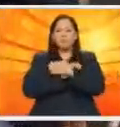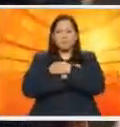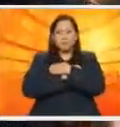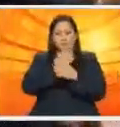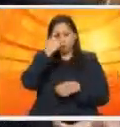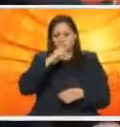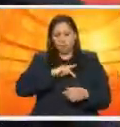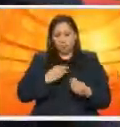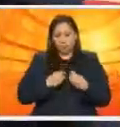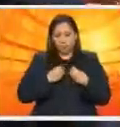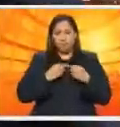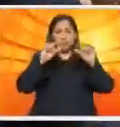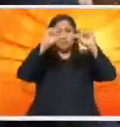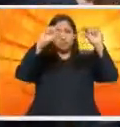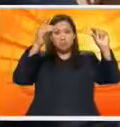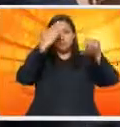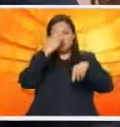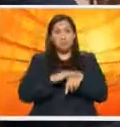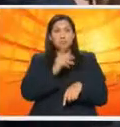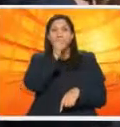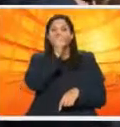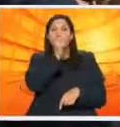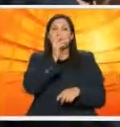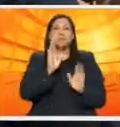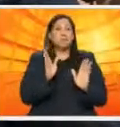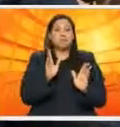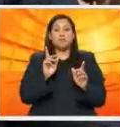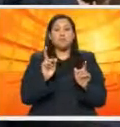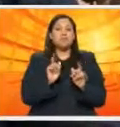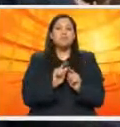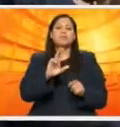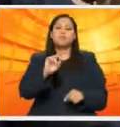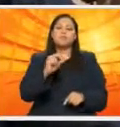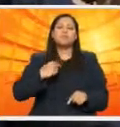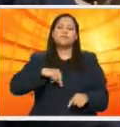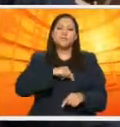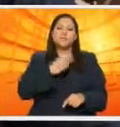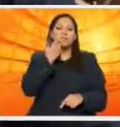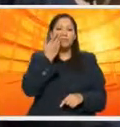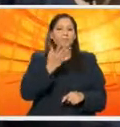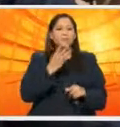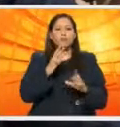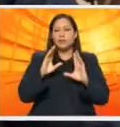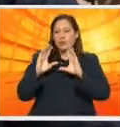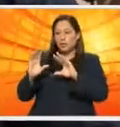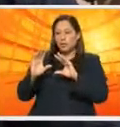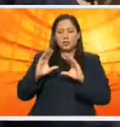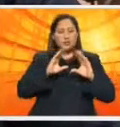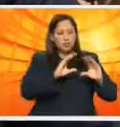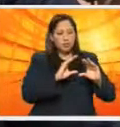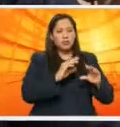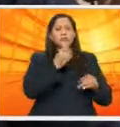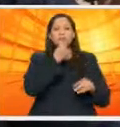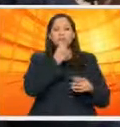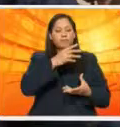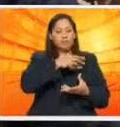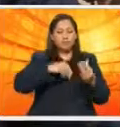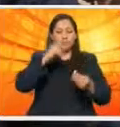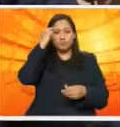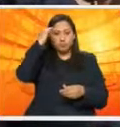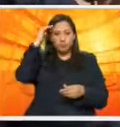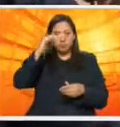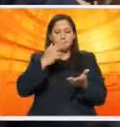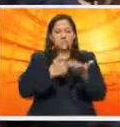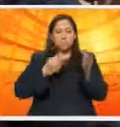solamente una frase que nos aprendamos rápidamente, sino que intentemos trasladarla en las relaciones entre los niños, entre los adultos,